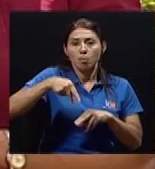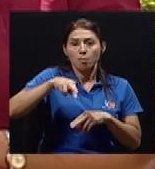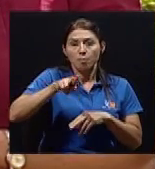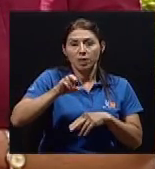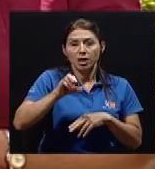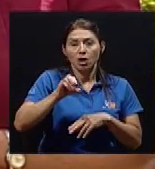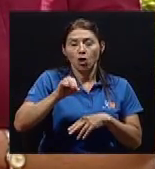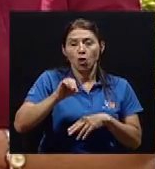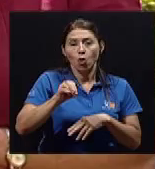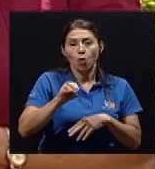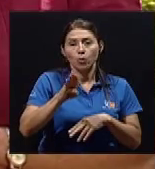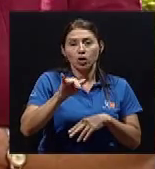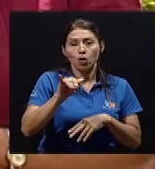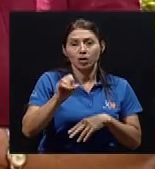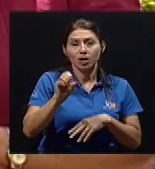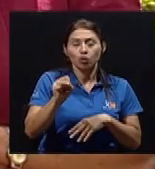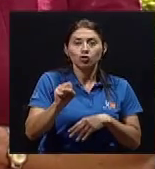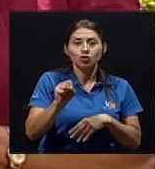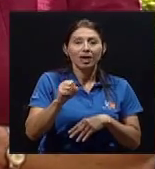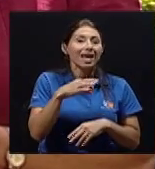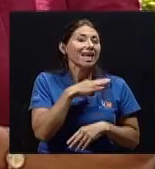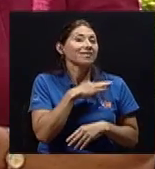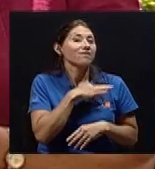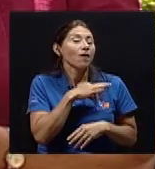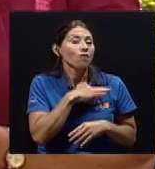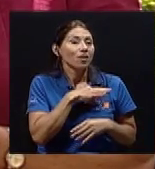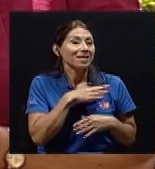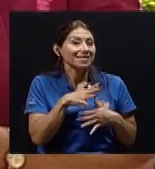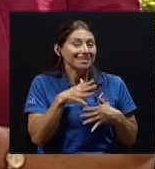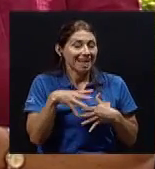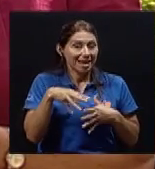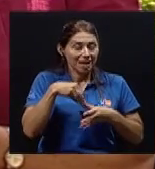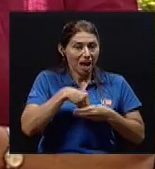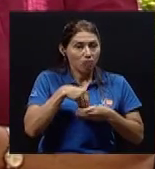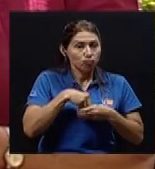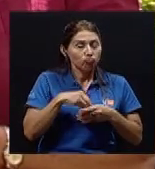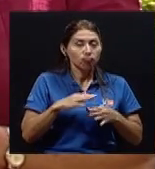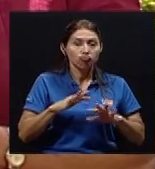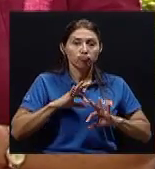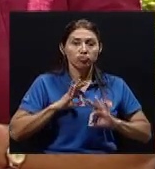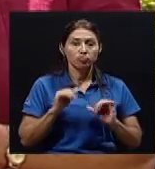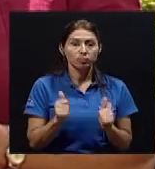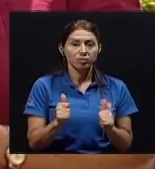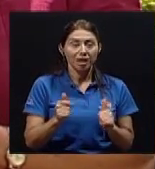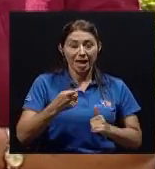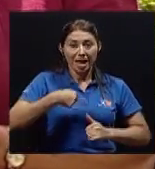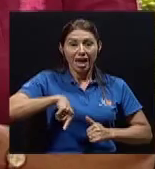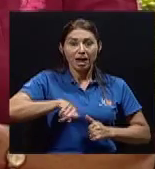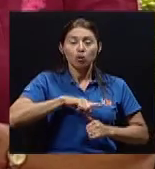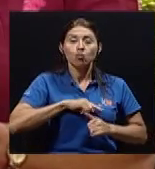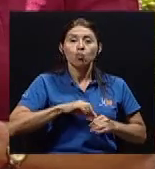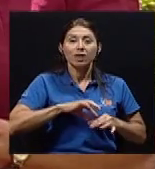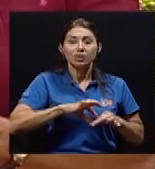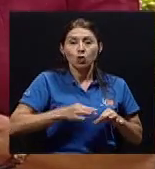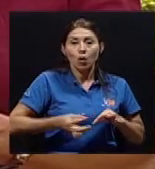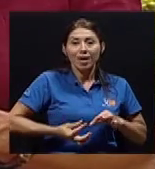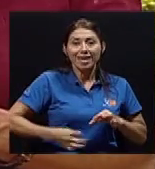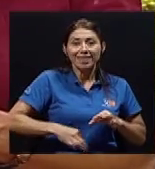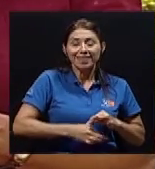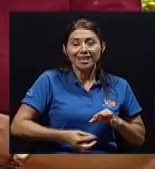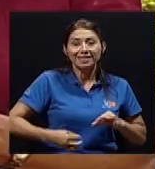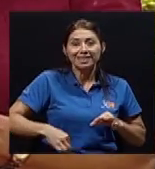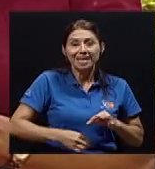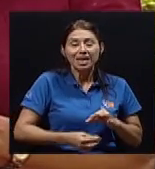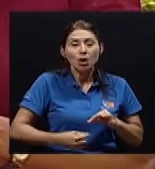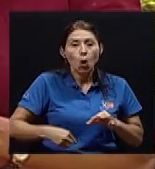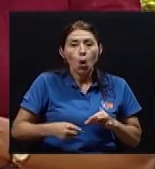la biota indígena, ¿verdad? Nosotros tenemos en nuestro intestino la cantidad de 10 a la